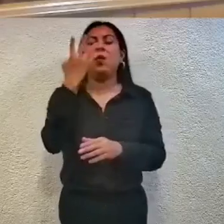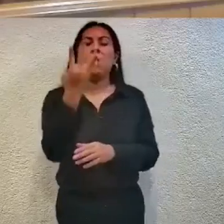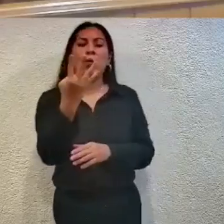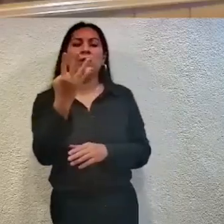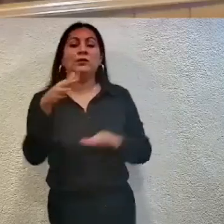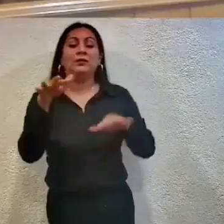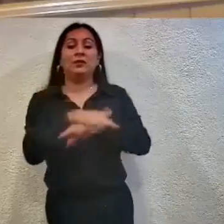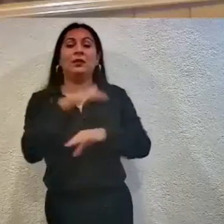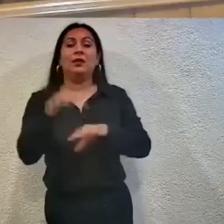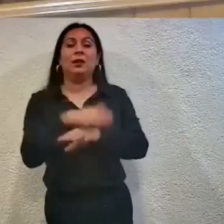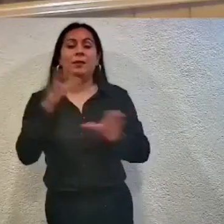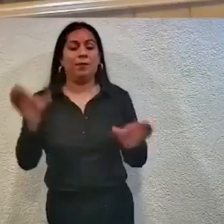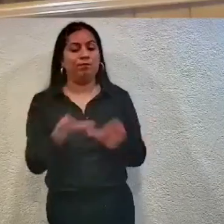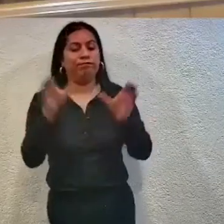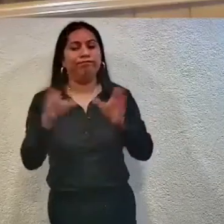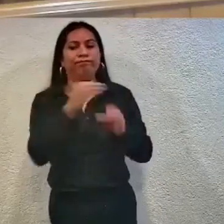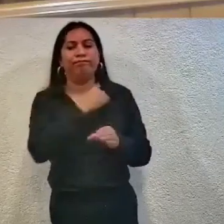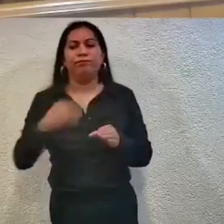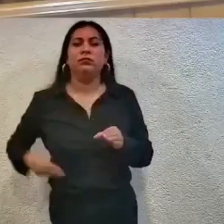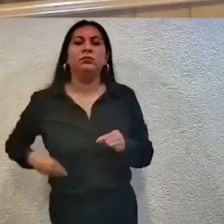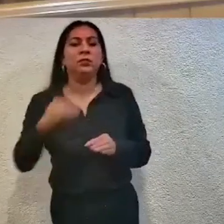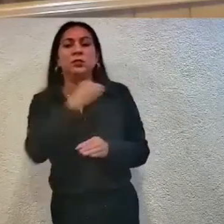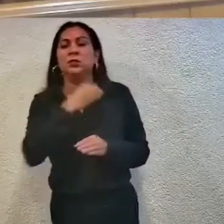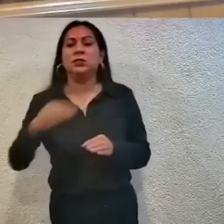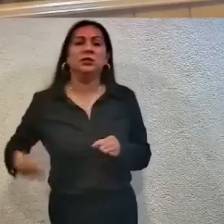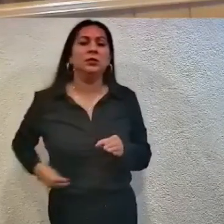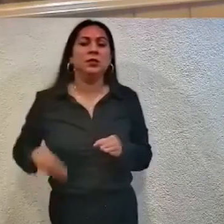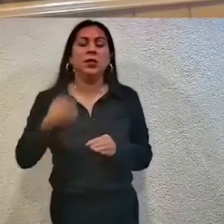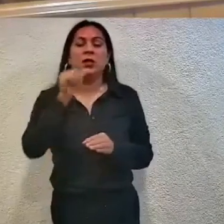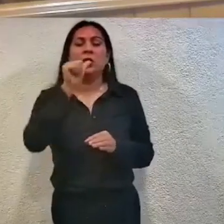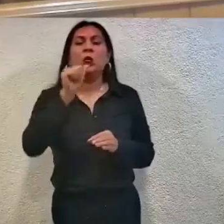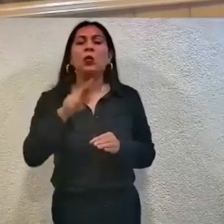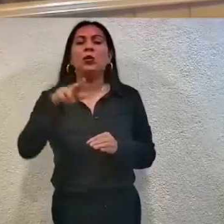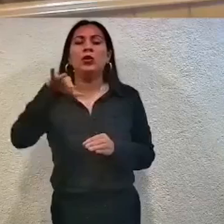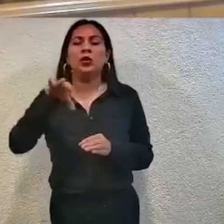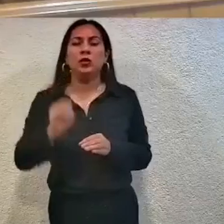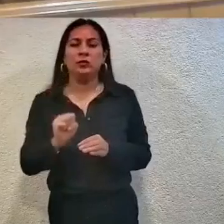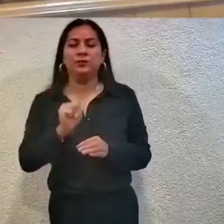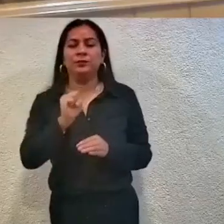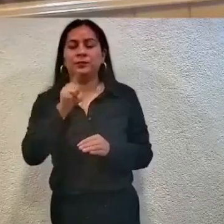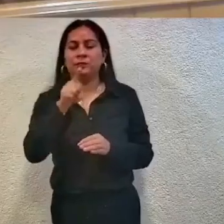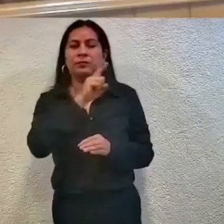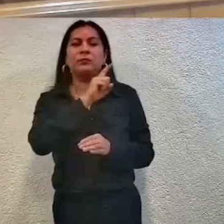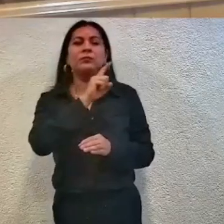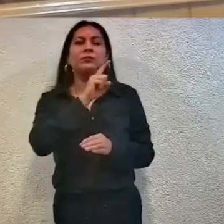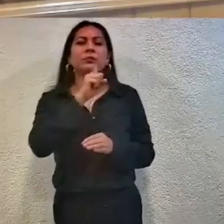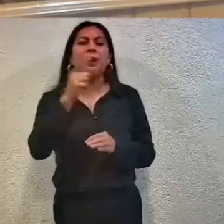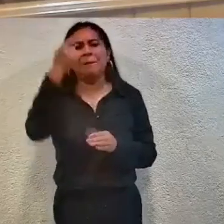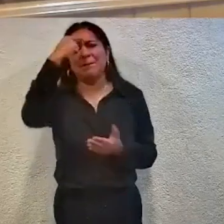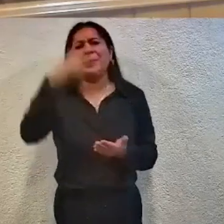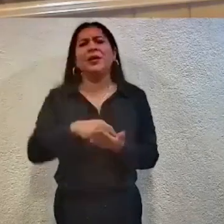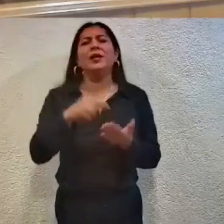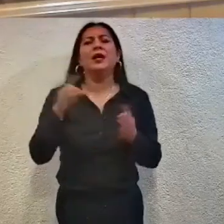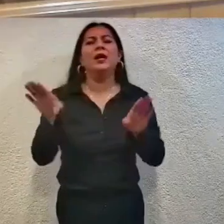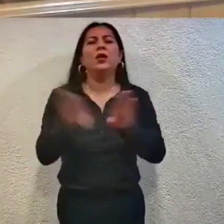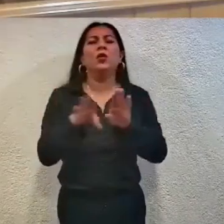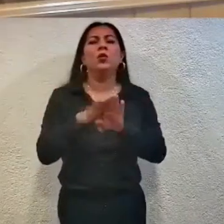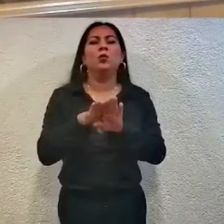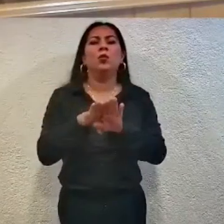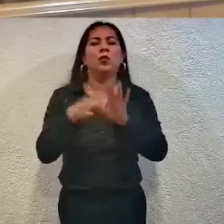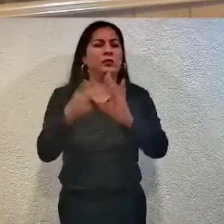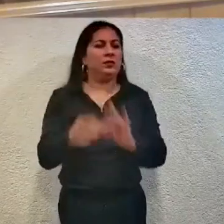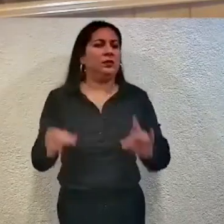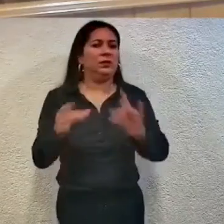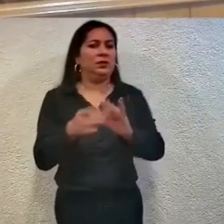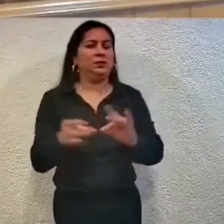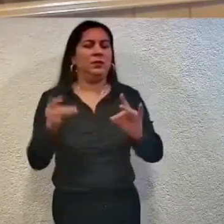presente resolución. Cuarto, se modifica el cómputo municipal de la elección del Ayuntamiento de la Unión de Isidoro Montes de Oca Guerrero